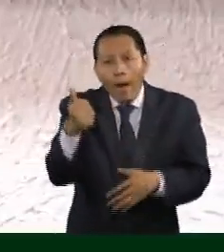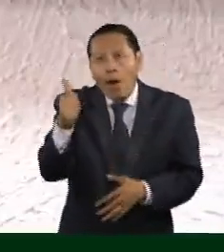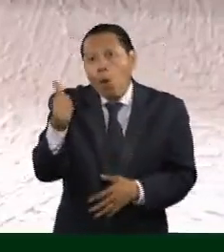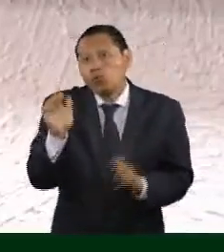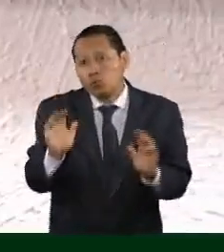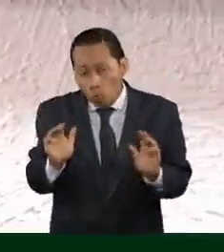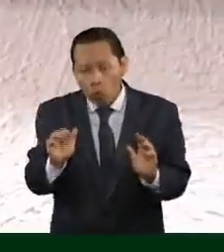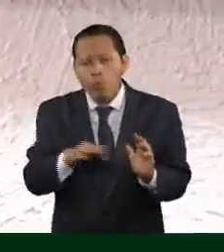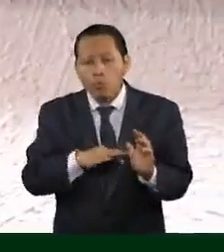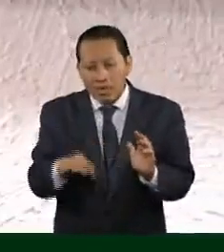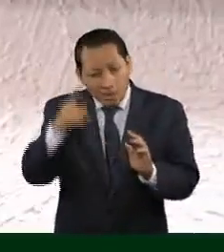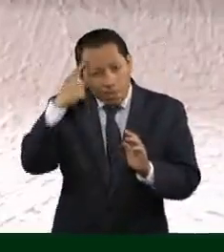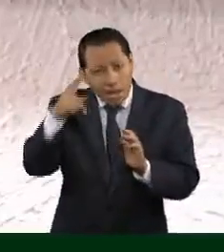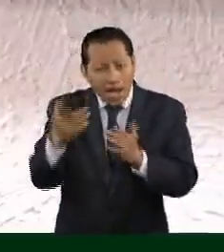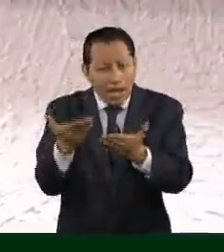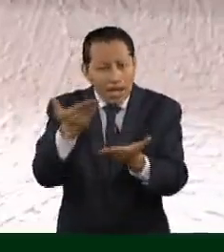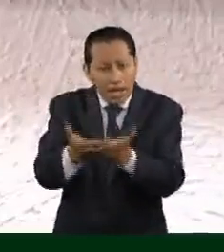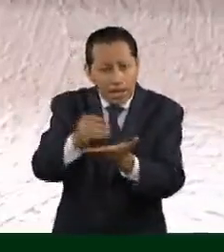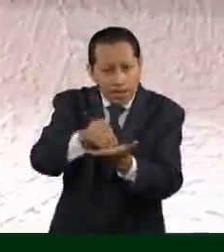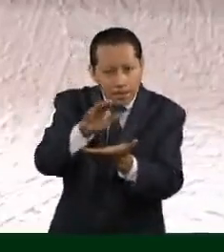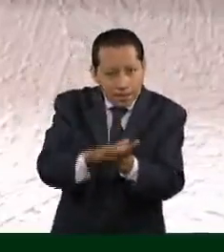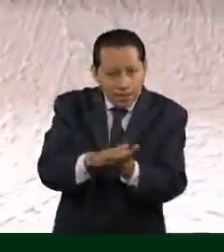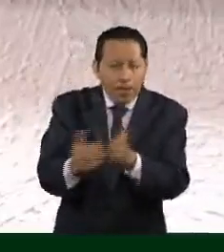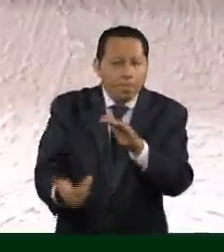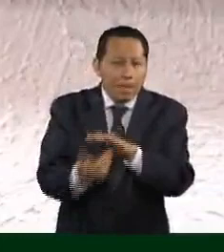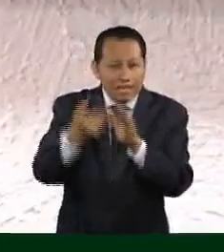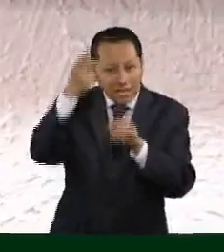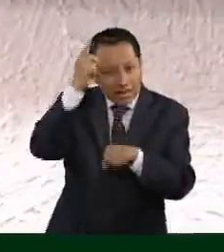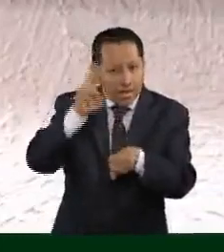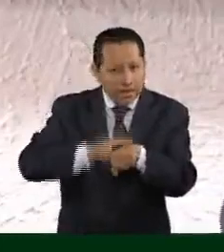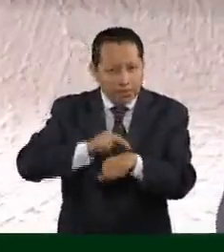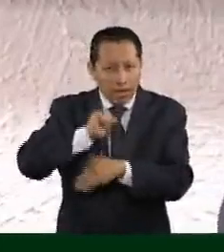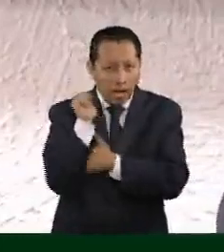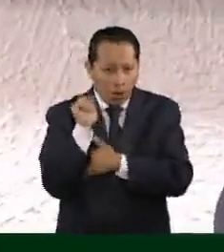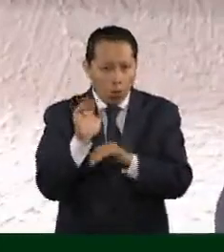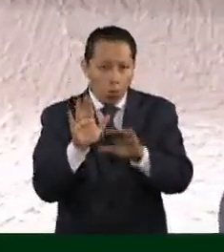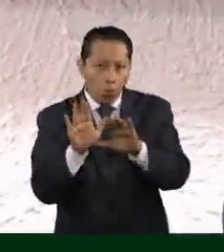para que quede un dictamen en la mesa directiva y pase a la siguiente legislatura.